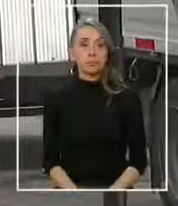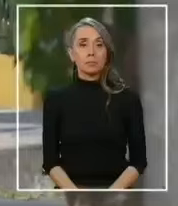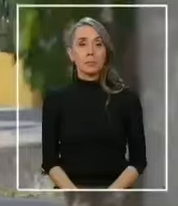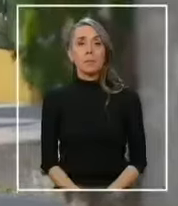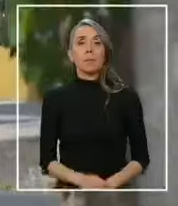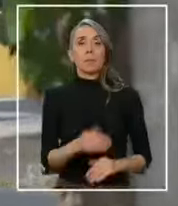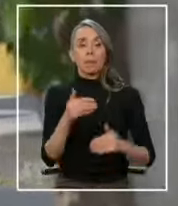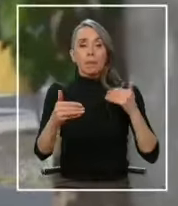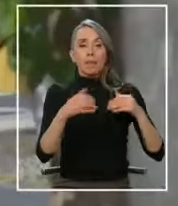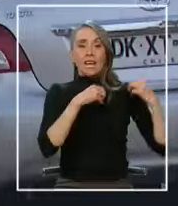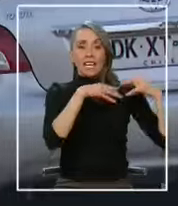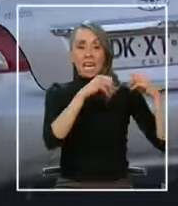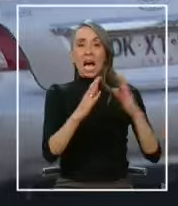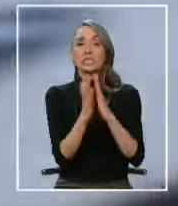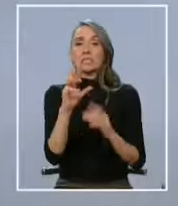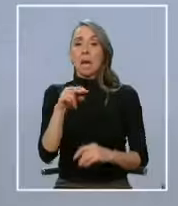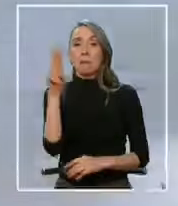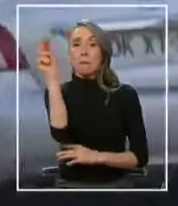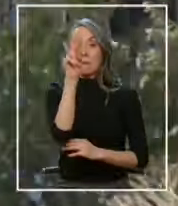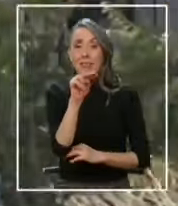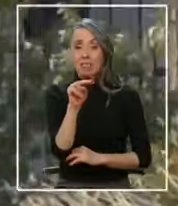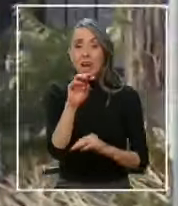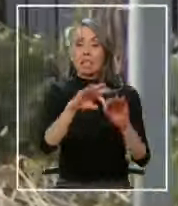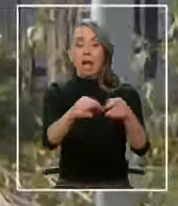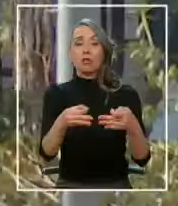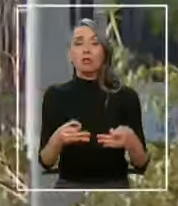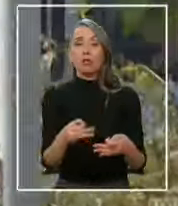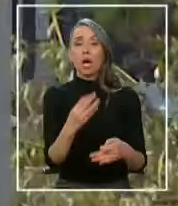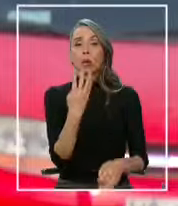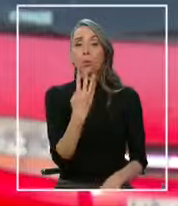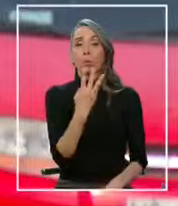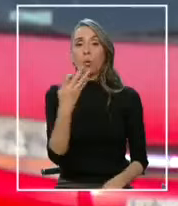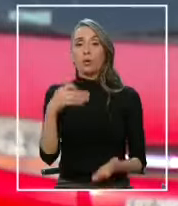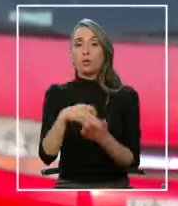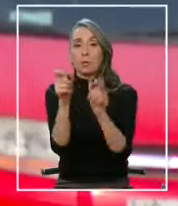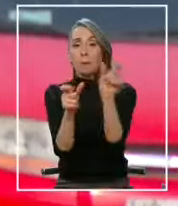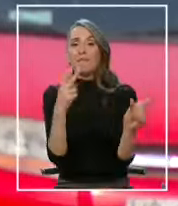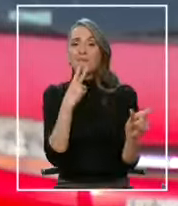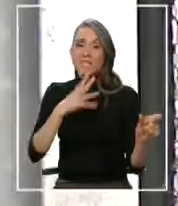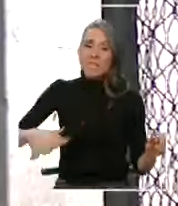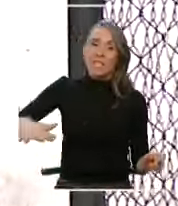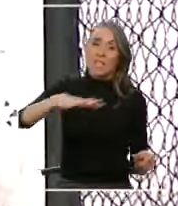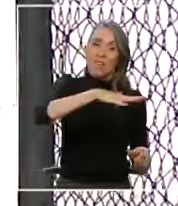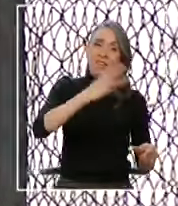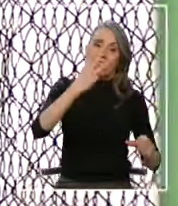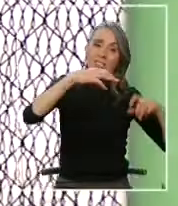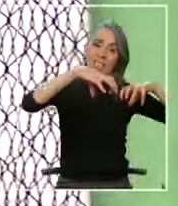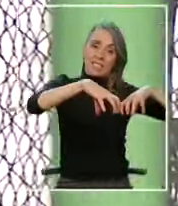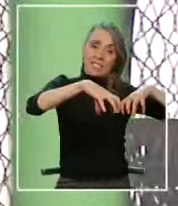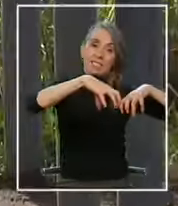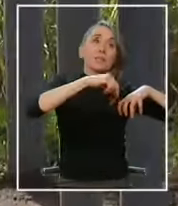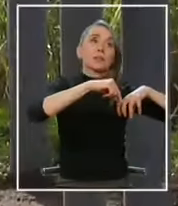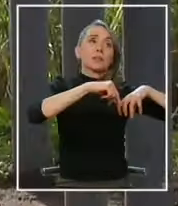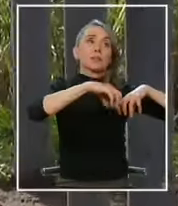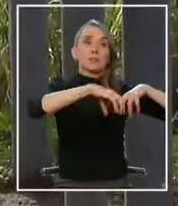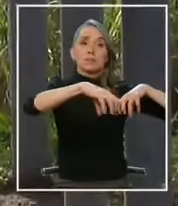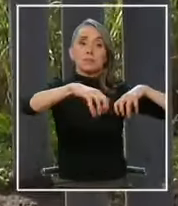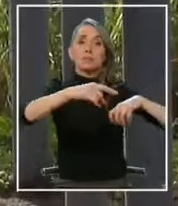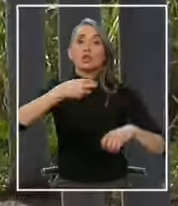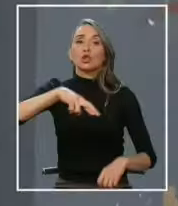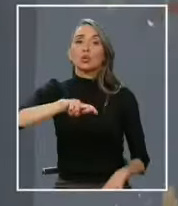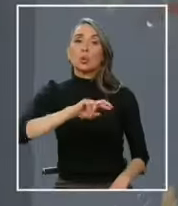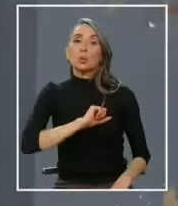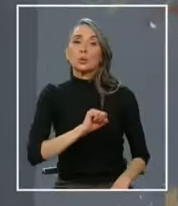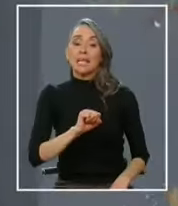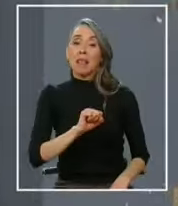Entre la Granja, San Ramón y La Pintana suman cerca de 400.000 habitantes. Recorrimos este núcleo ubicado en la zona sur de